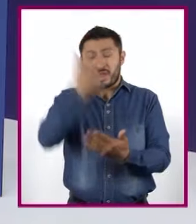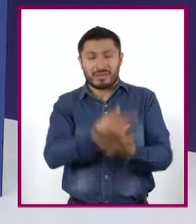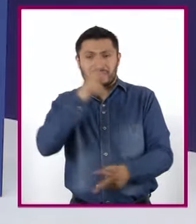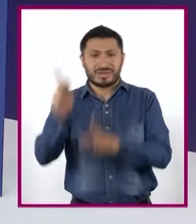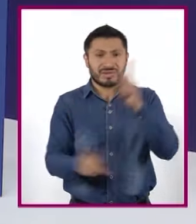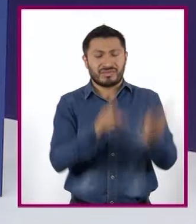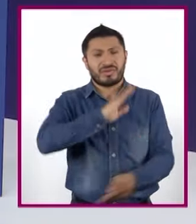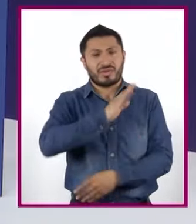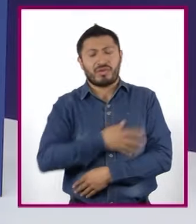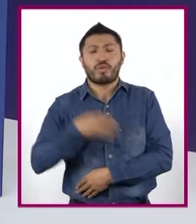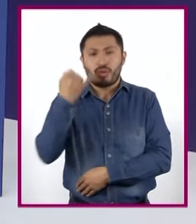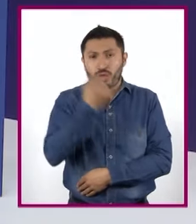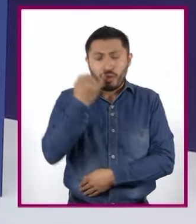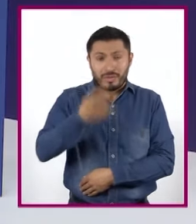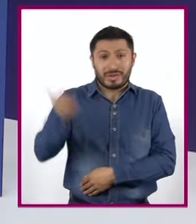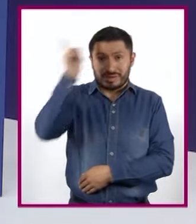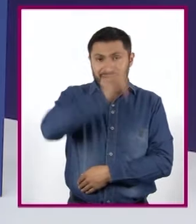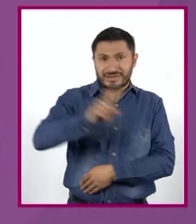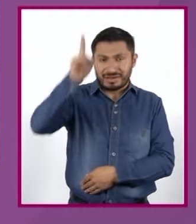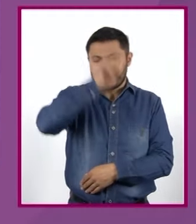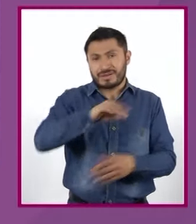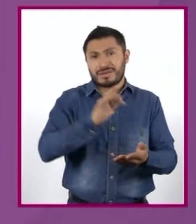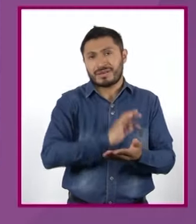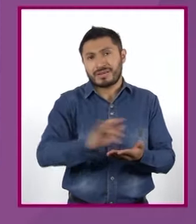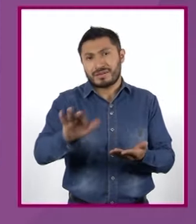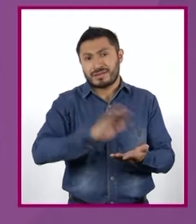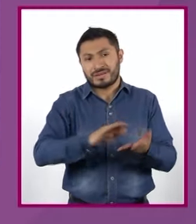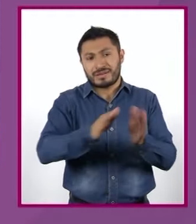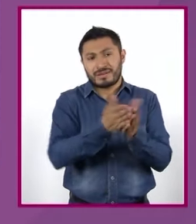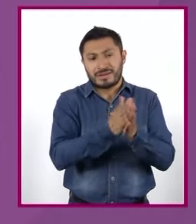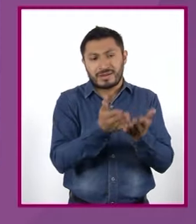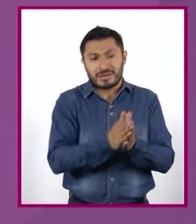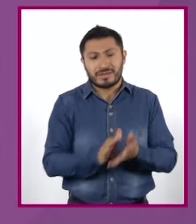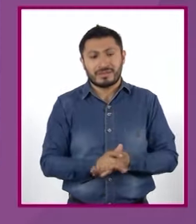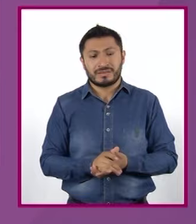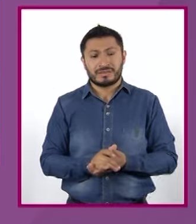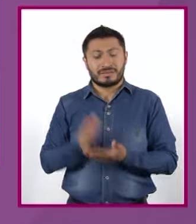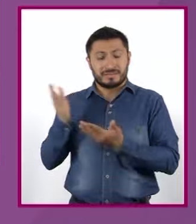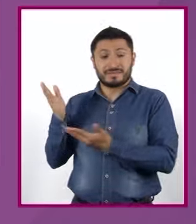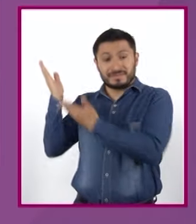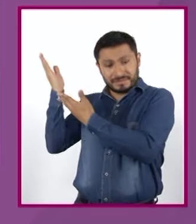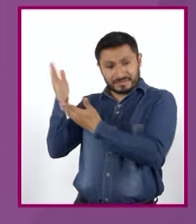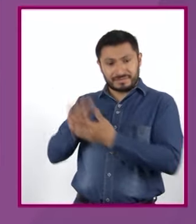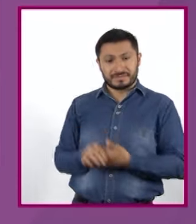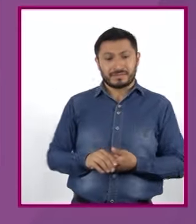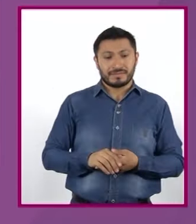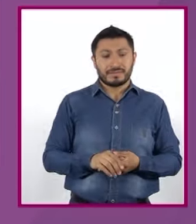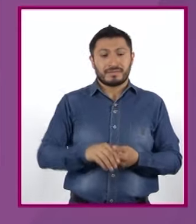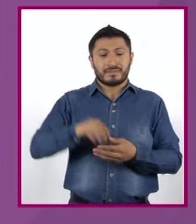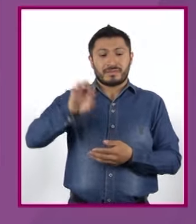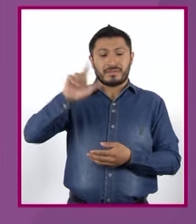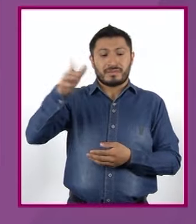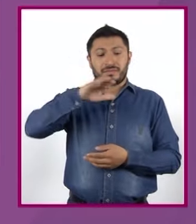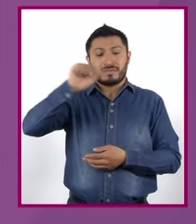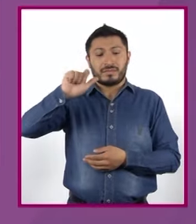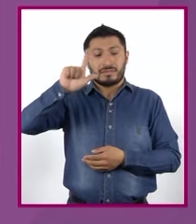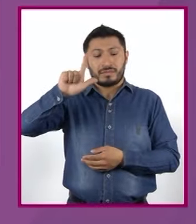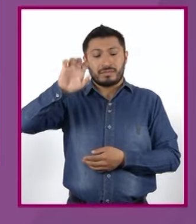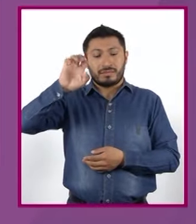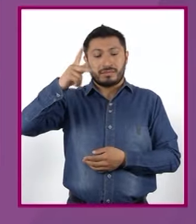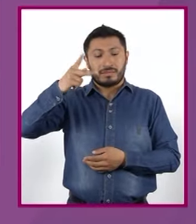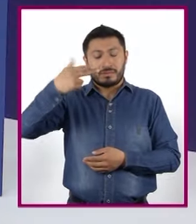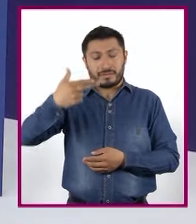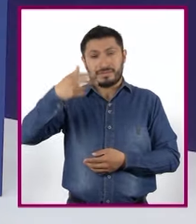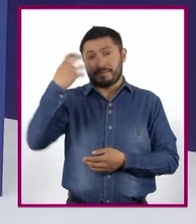la lengua española, les recomiendo la obra El Alep, del escritor argentino Jorge Luis Borges. De